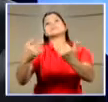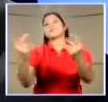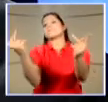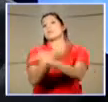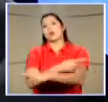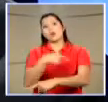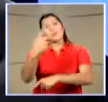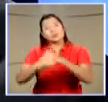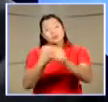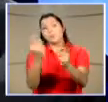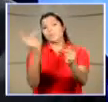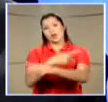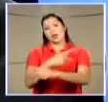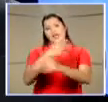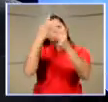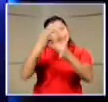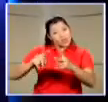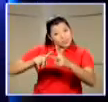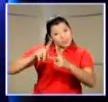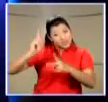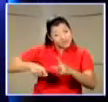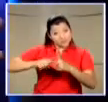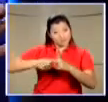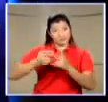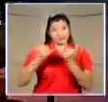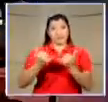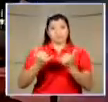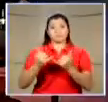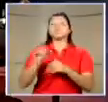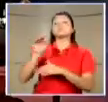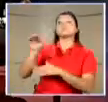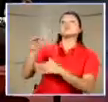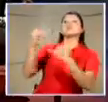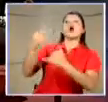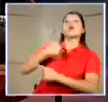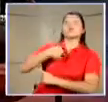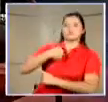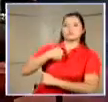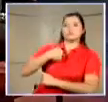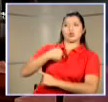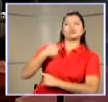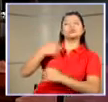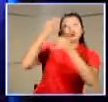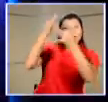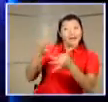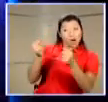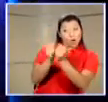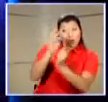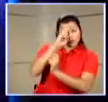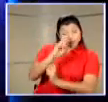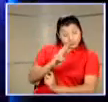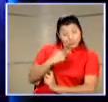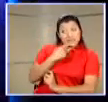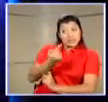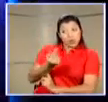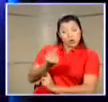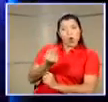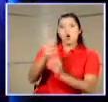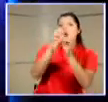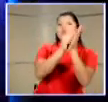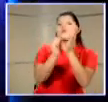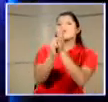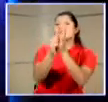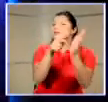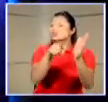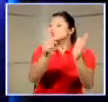ser peor. Entonces yo creo que hay que balancearlo. Es que lo que se está haciendo ahora voy yo. Lo que creo con todo respeto es que los recortes no